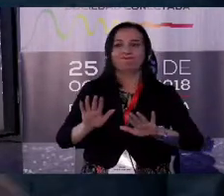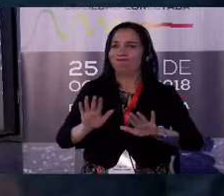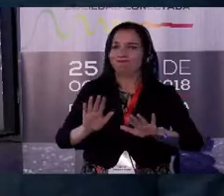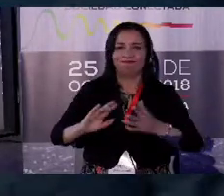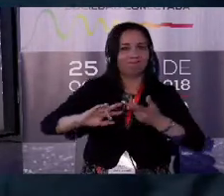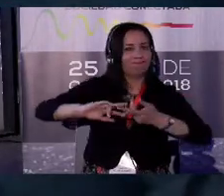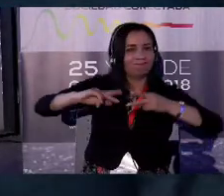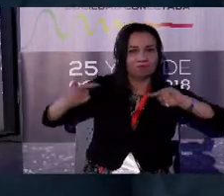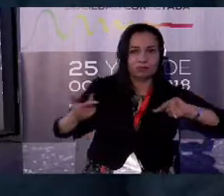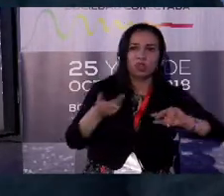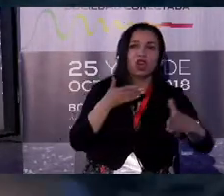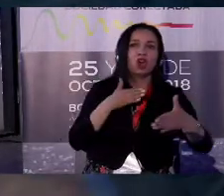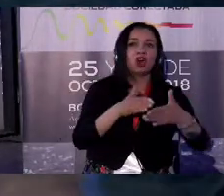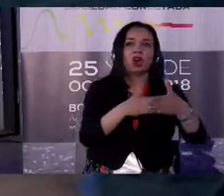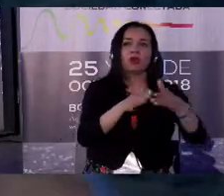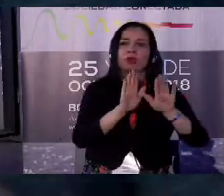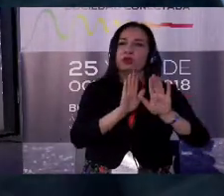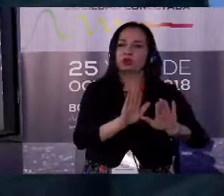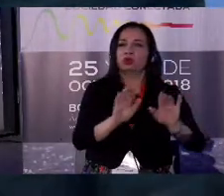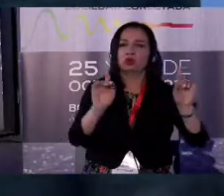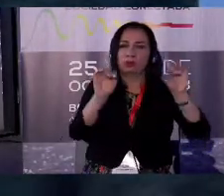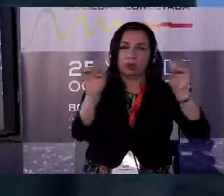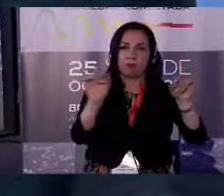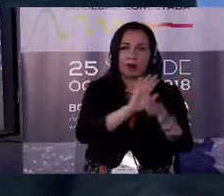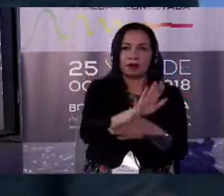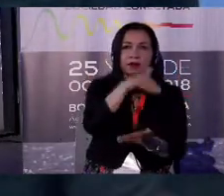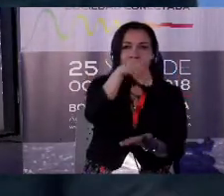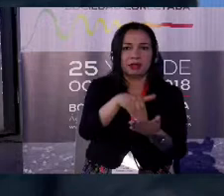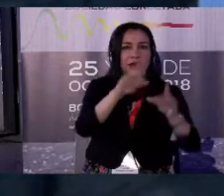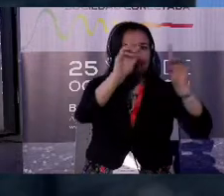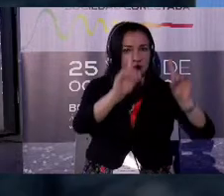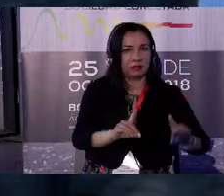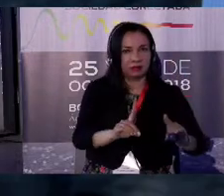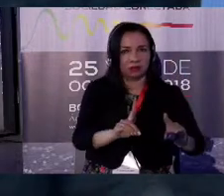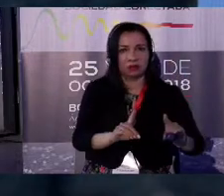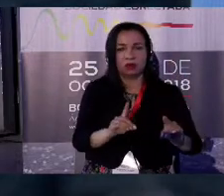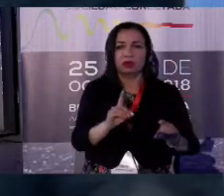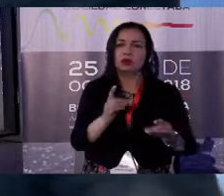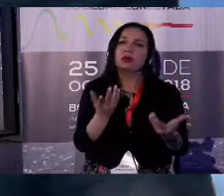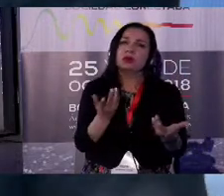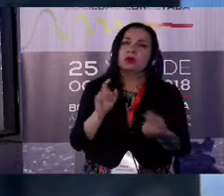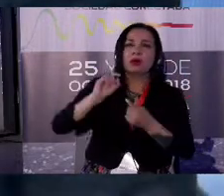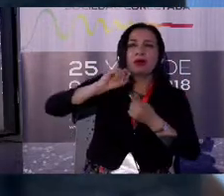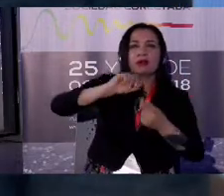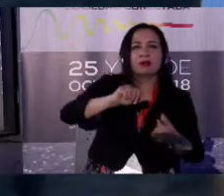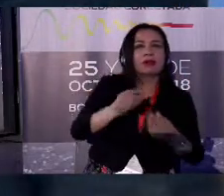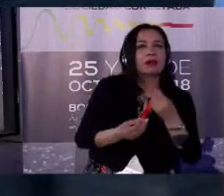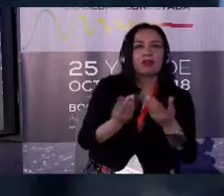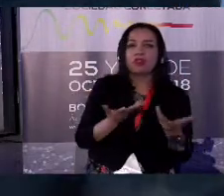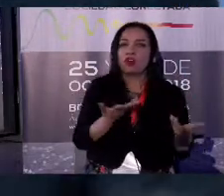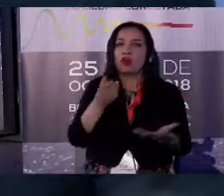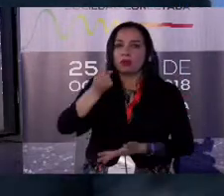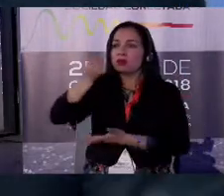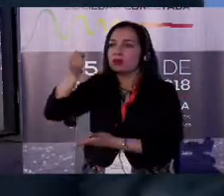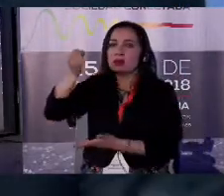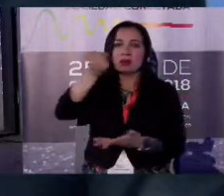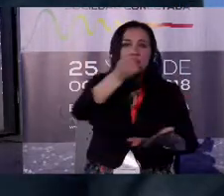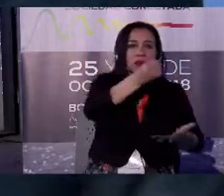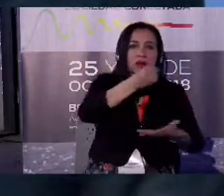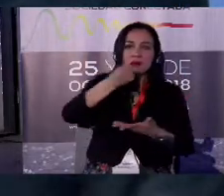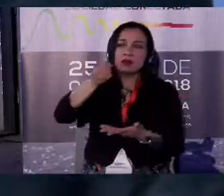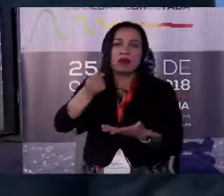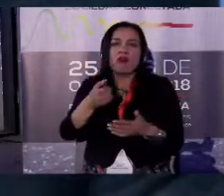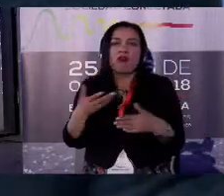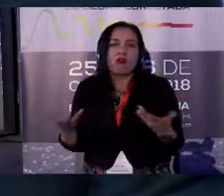del elemento central de la toma de decisión de los inversionistas, que es a dónde pone sus recursos y cómo lo hace, digamos. Entonces creo que